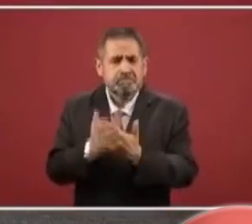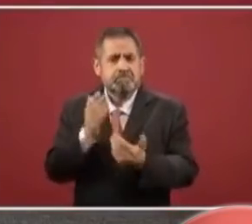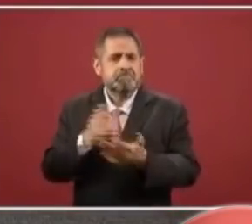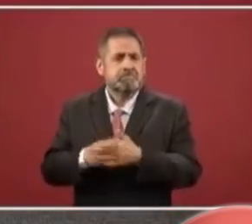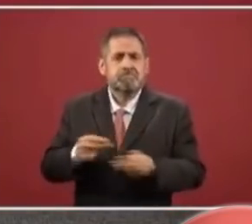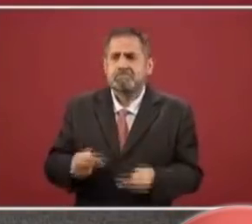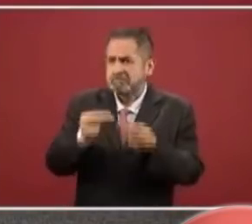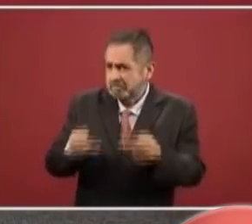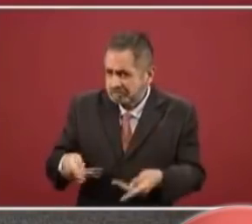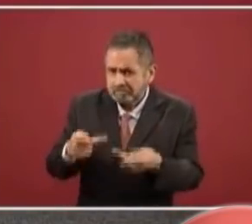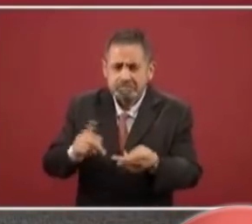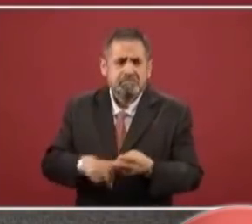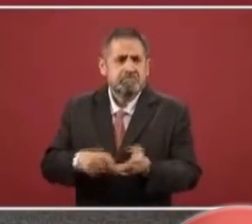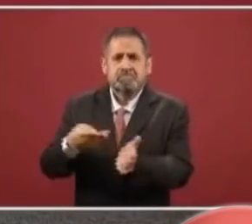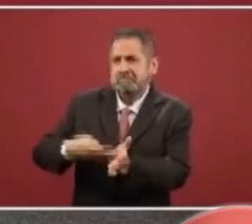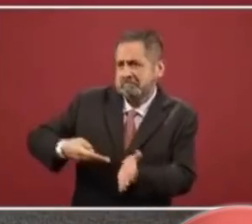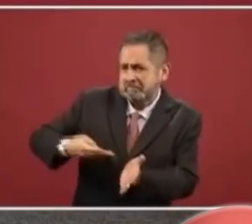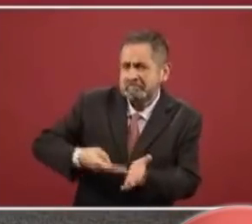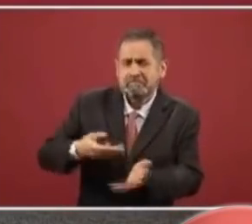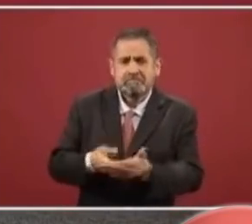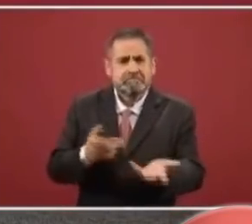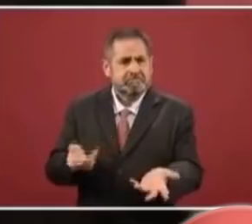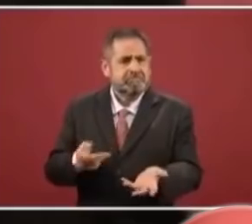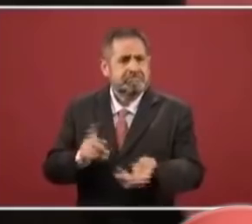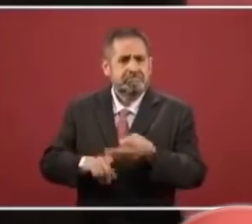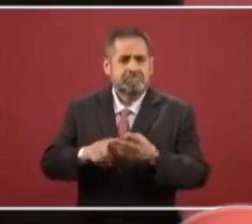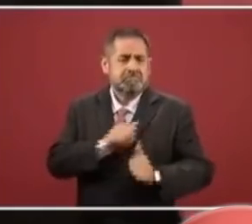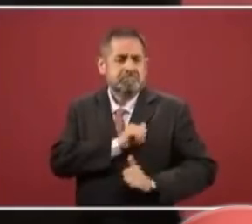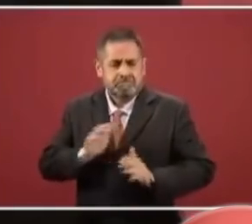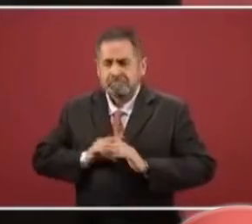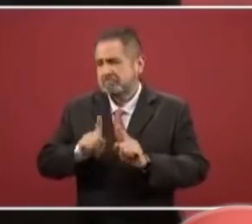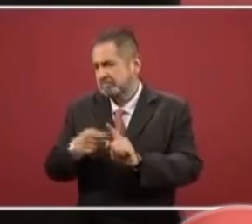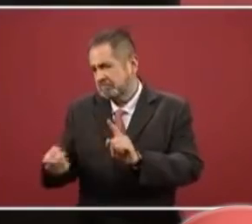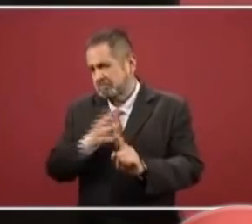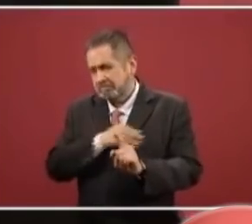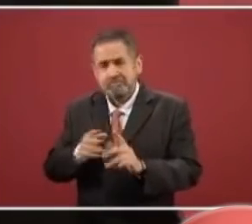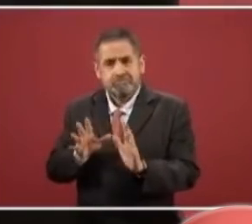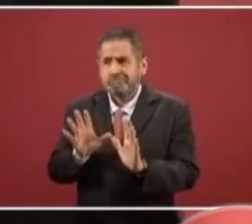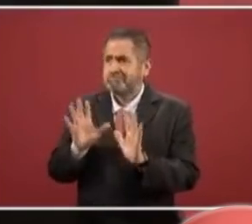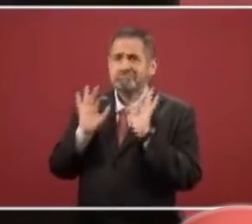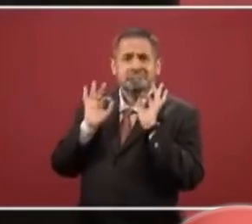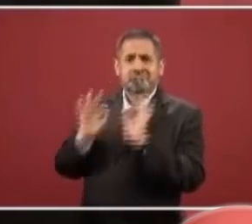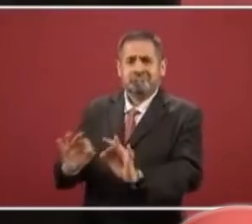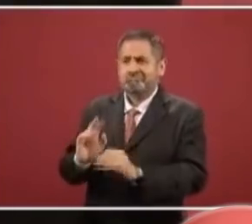de comerciantes, hijos de mecánicos, hijos de militares.